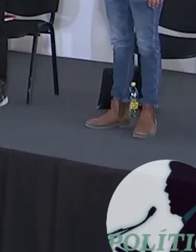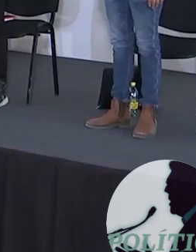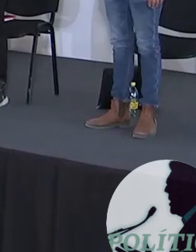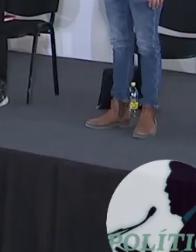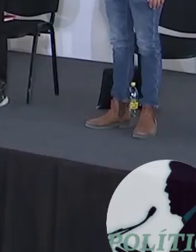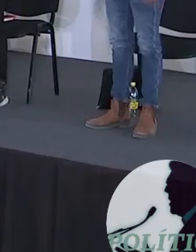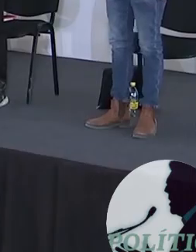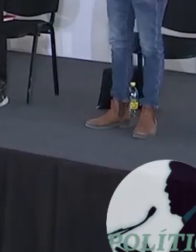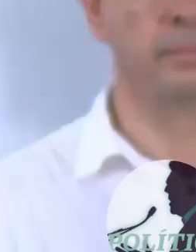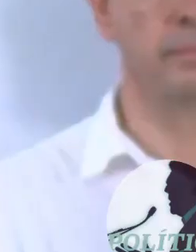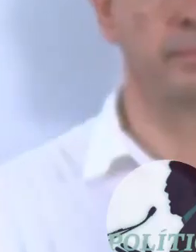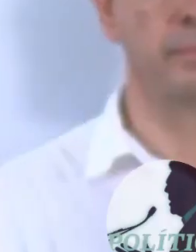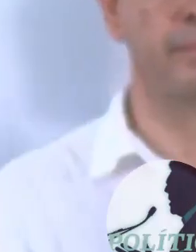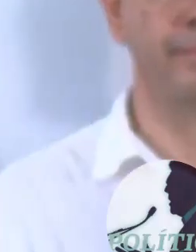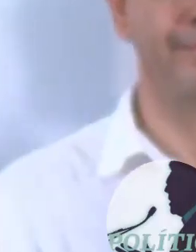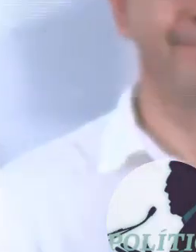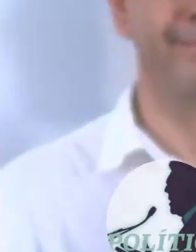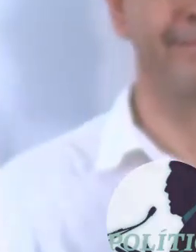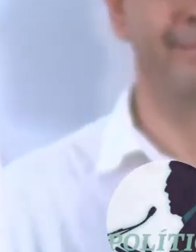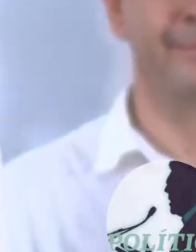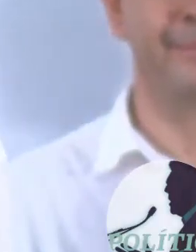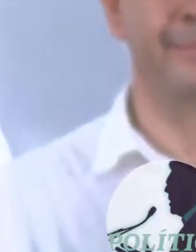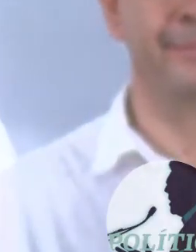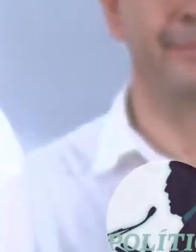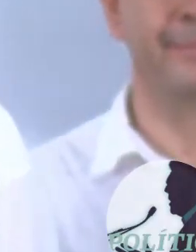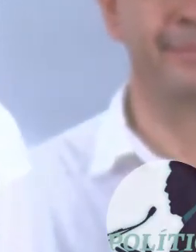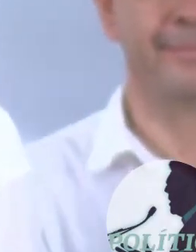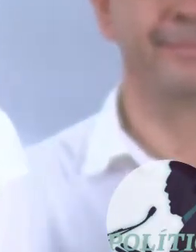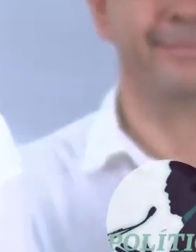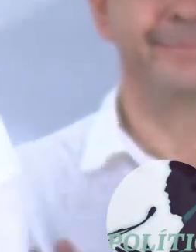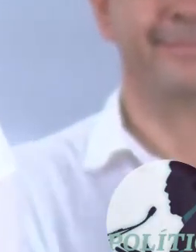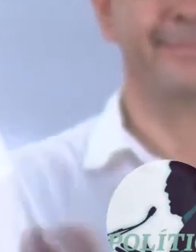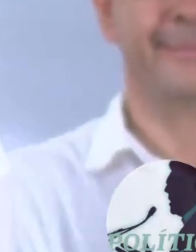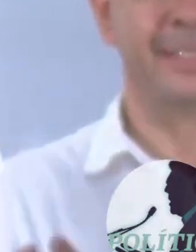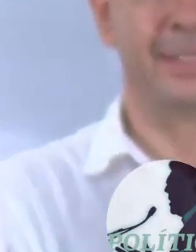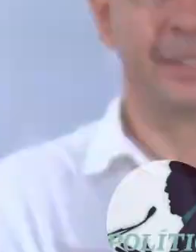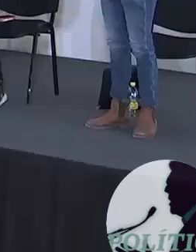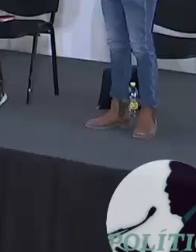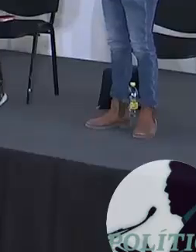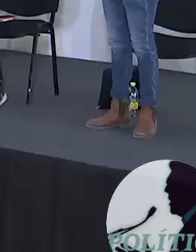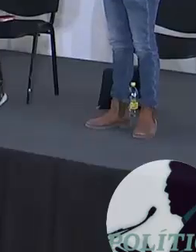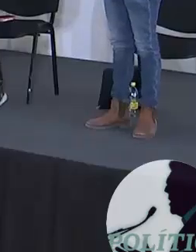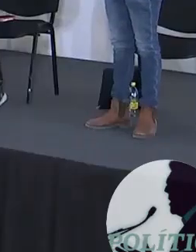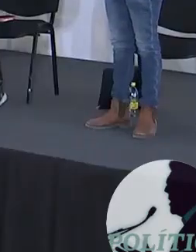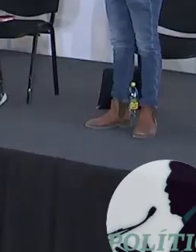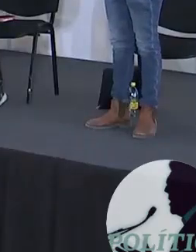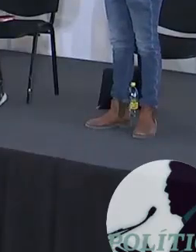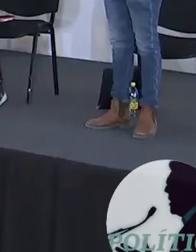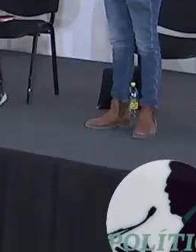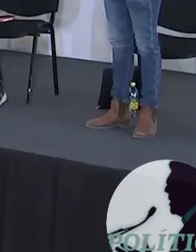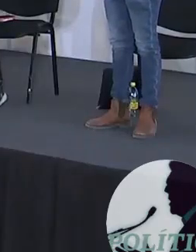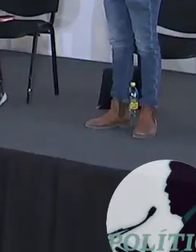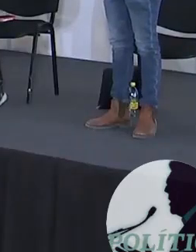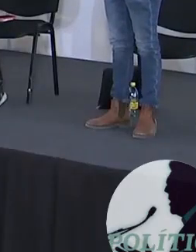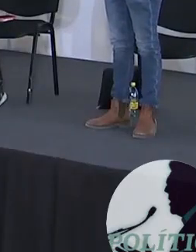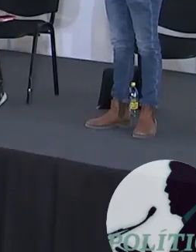De esta manera concluye este evento. Se despide de ustedes el presidente de los Estados Unidos Mexicanos, licenciado Andrés Manuel López Obrador.